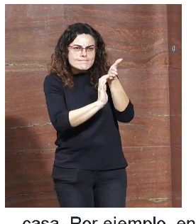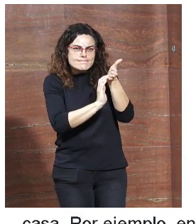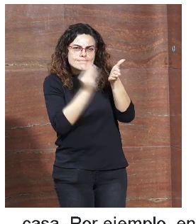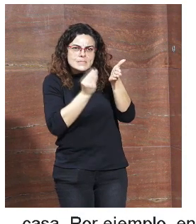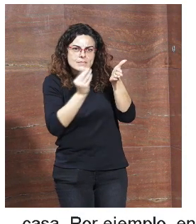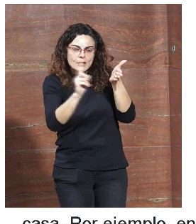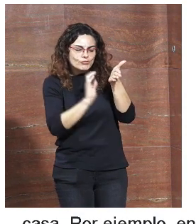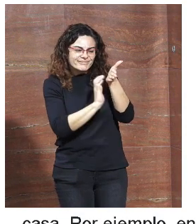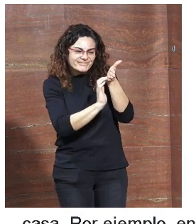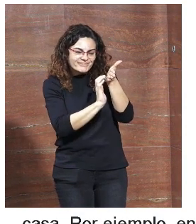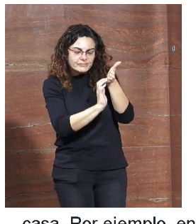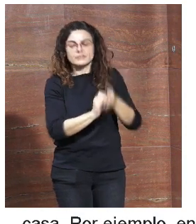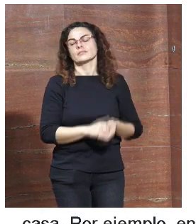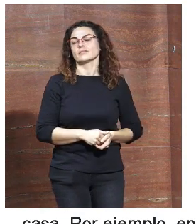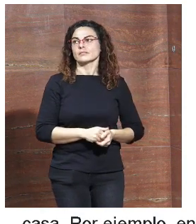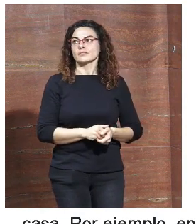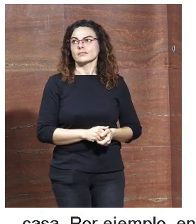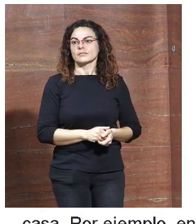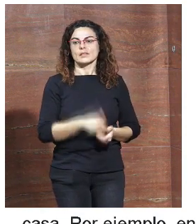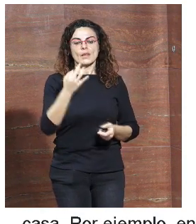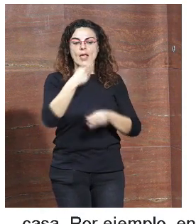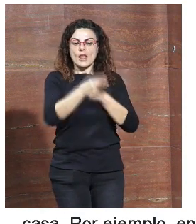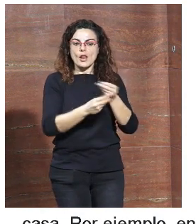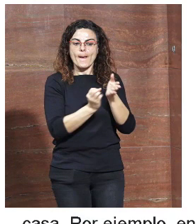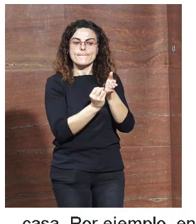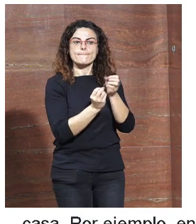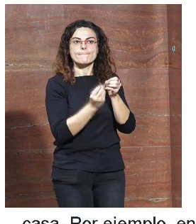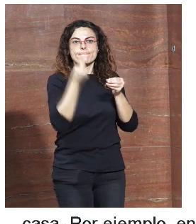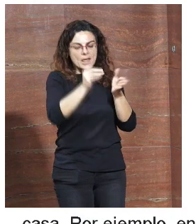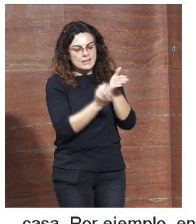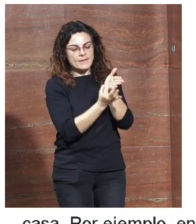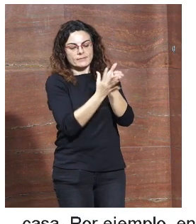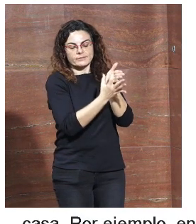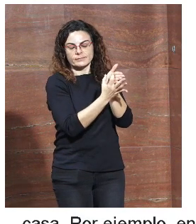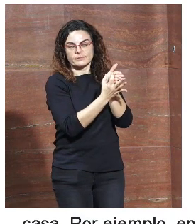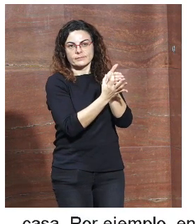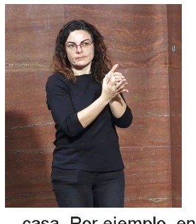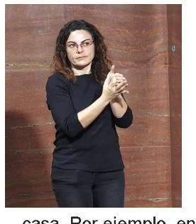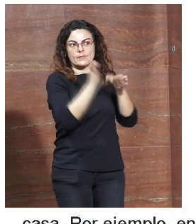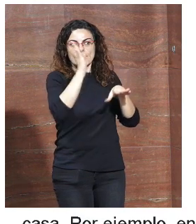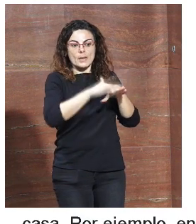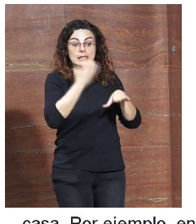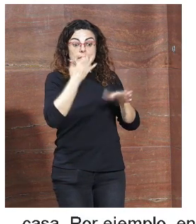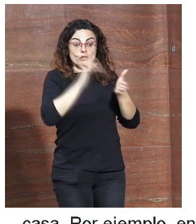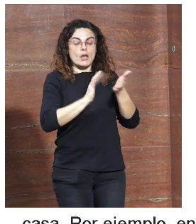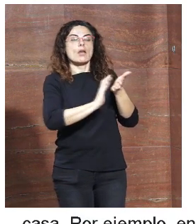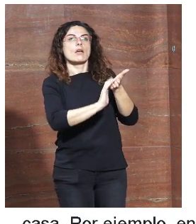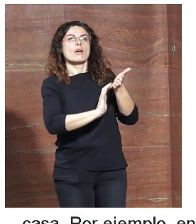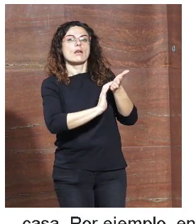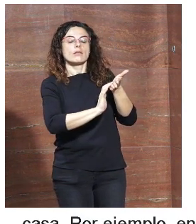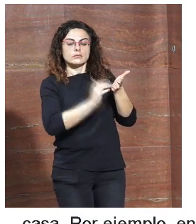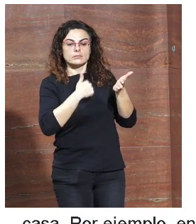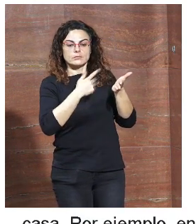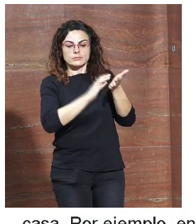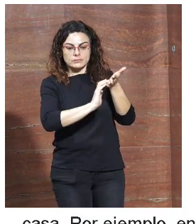bien. Debería de hacerse mucho más grande para a la hora de tocarlo y con el tacto